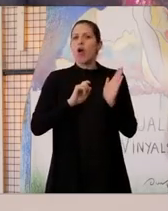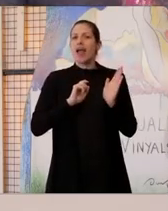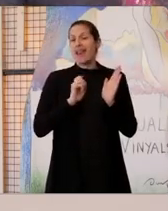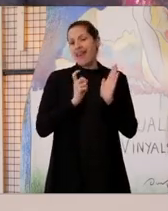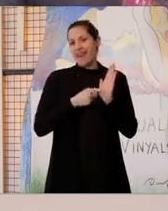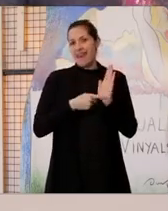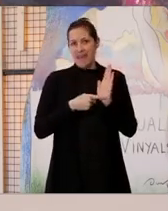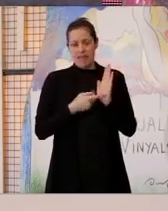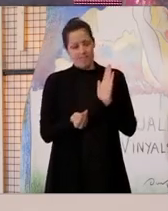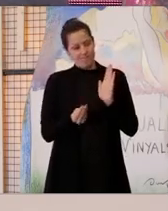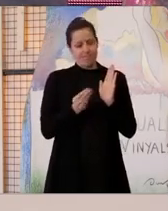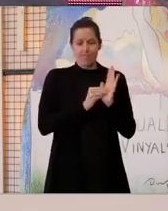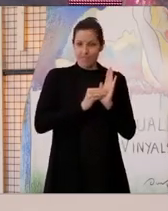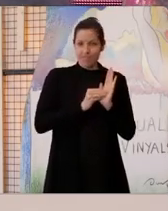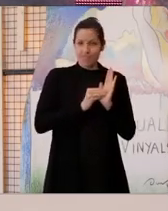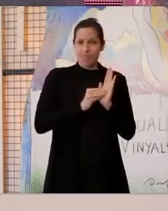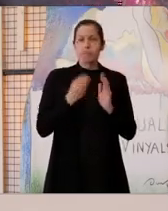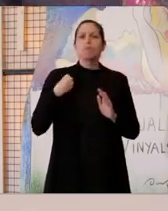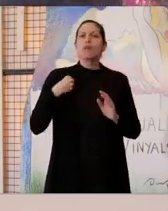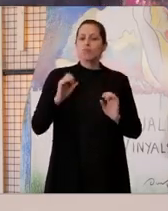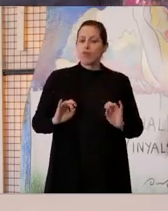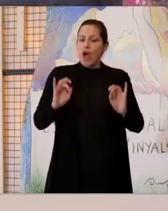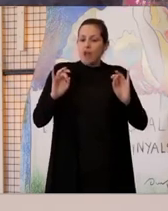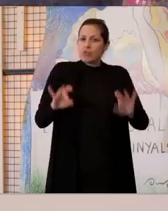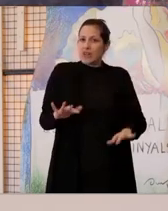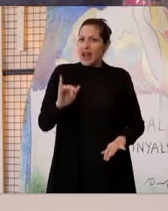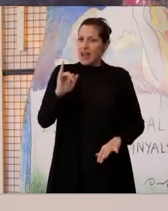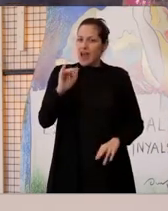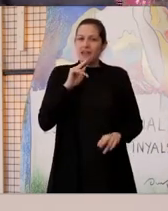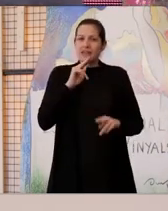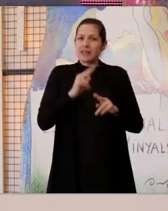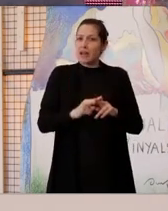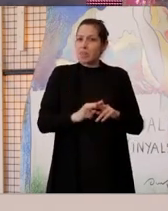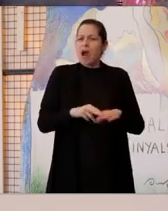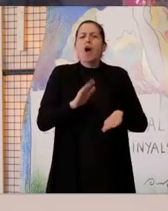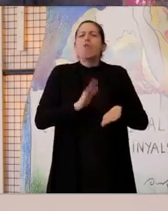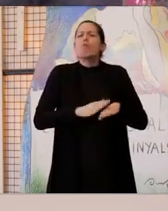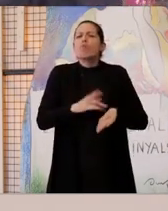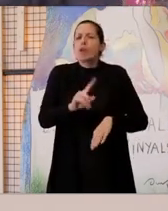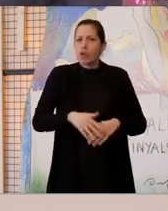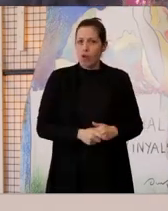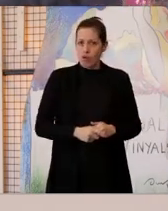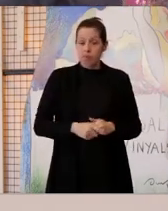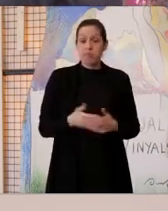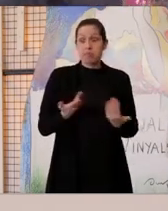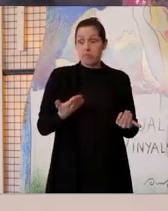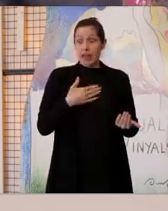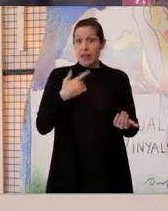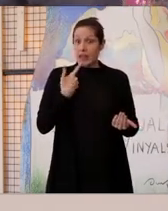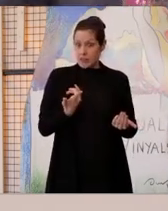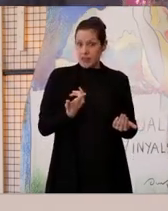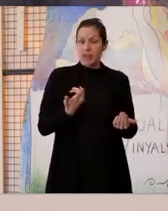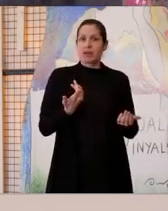en Australia qué era no introdujeron cuotas pero dijeron todos los grandes empresas